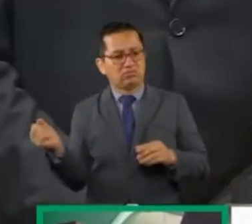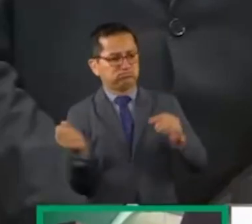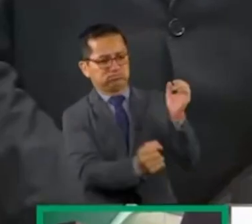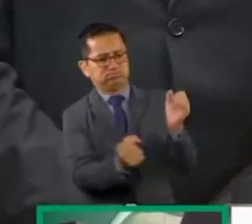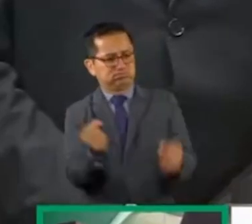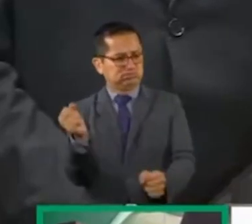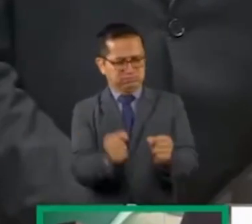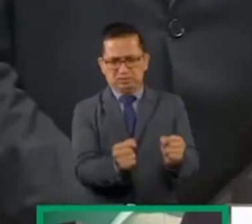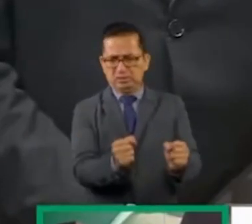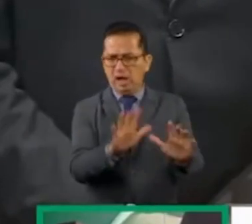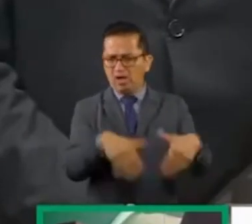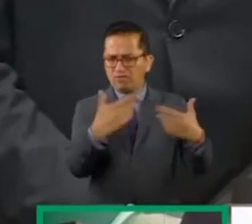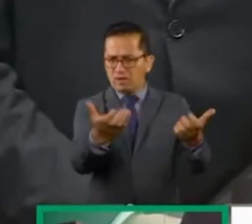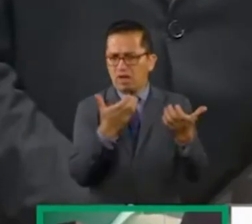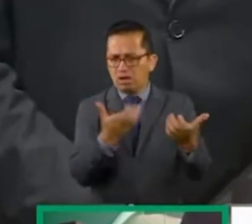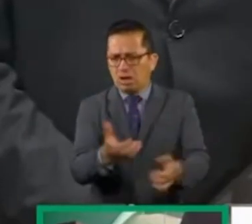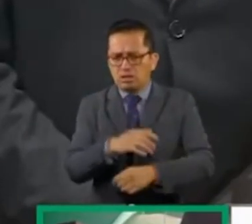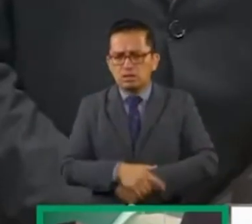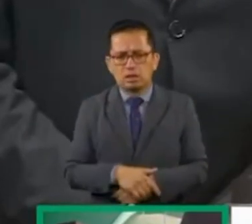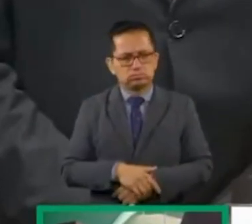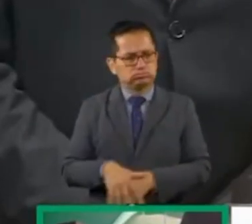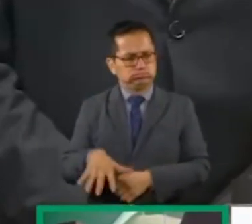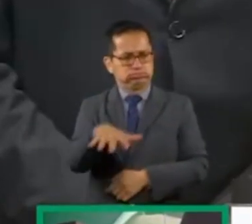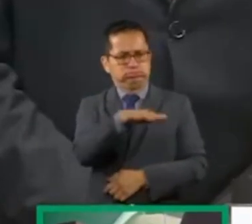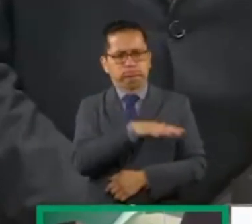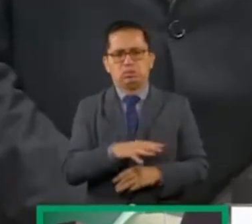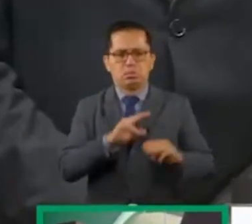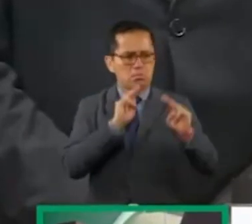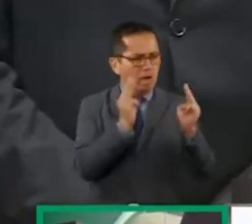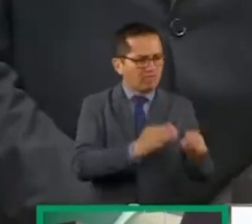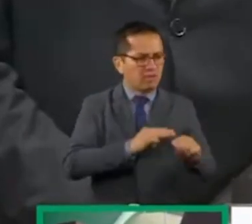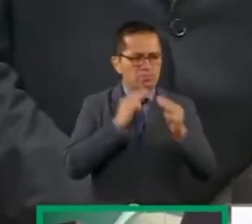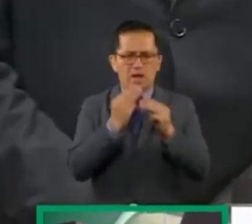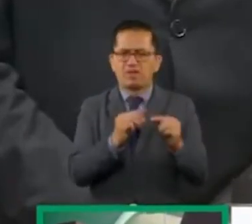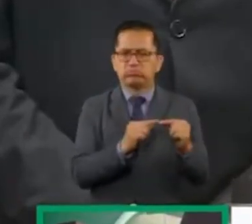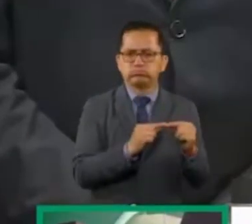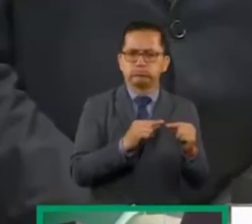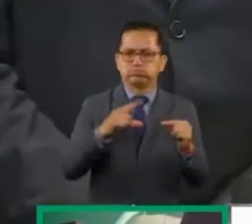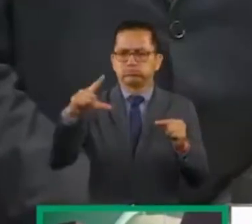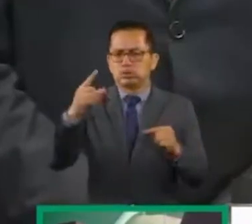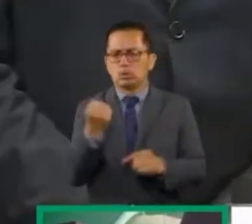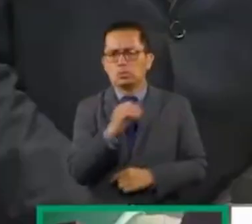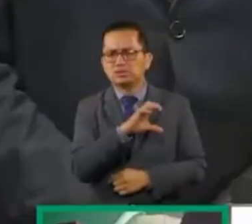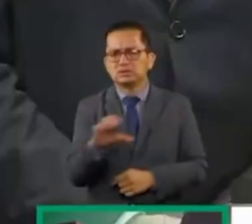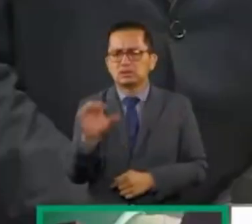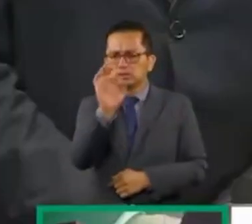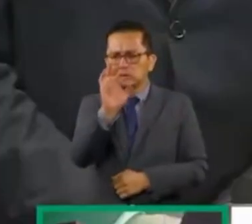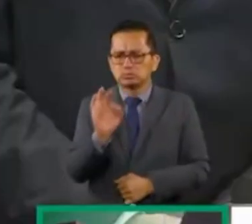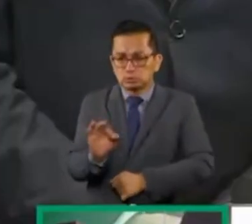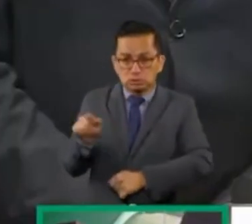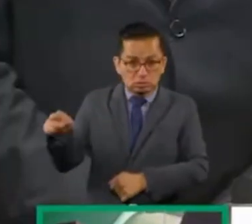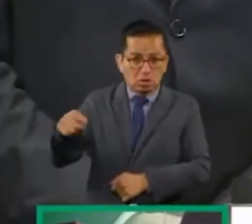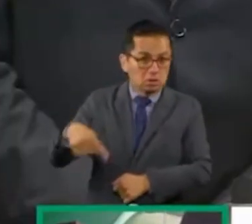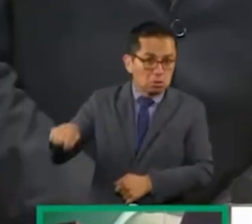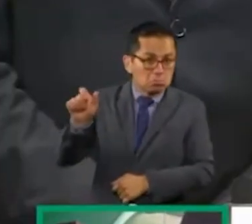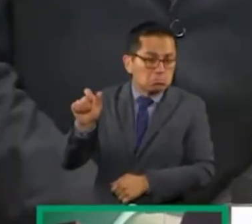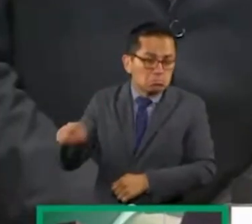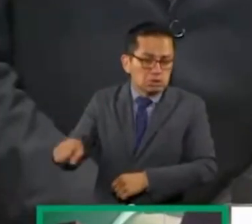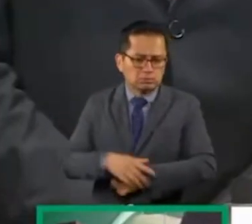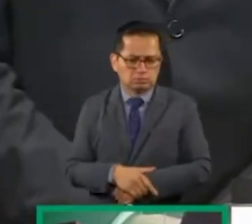en 900% el impacto del crimen organizado. Pero fíjese, a ellos que tanto les gustan los